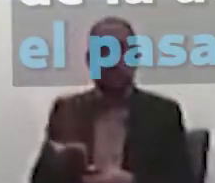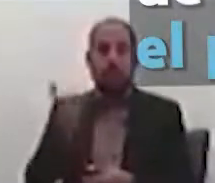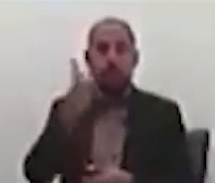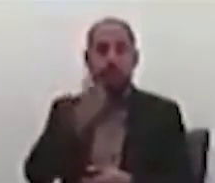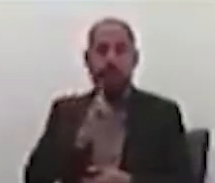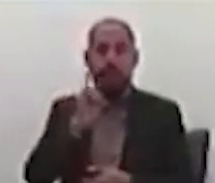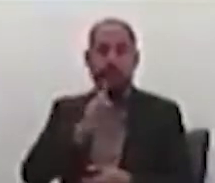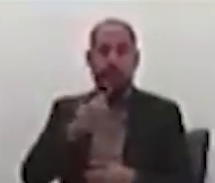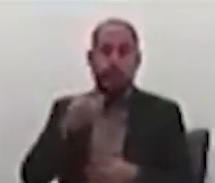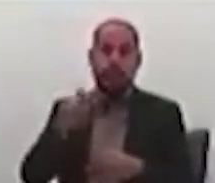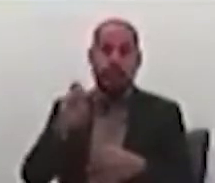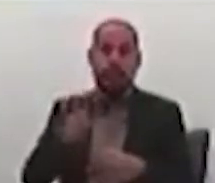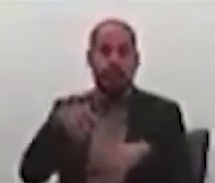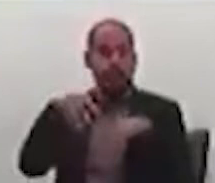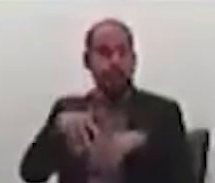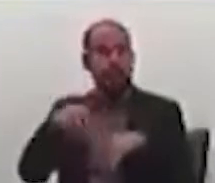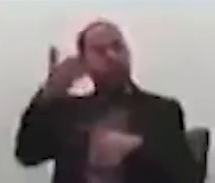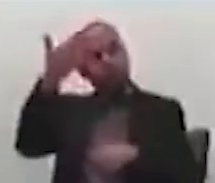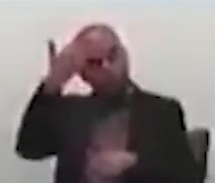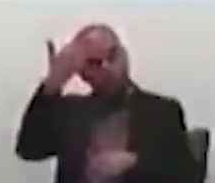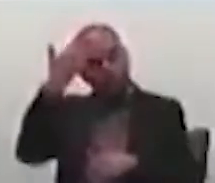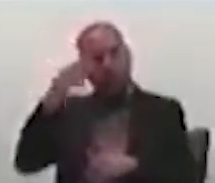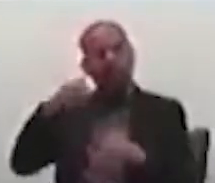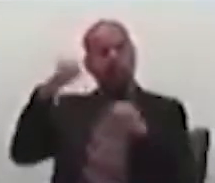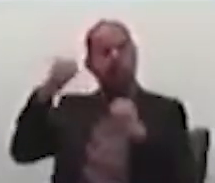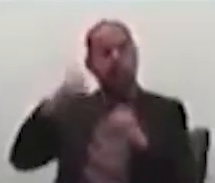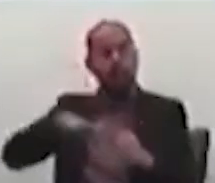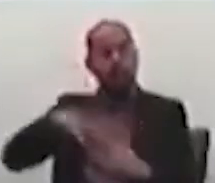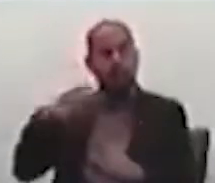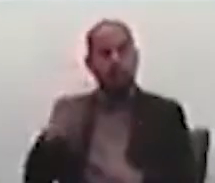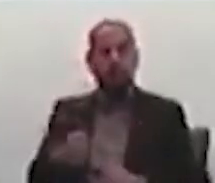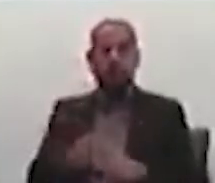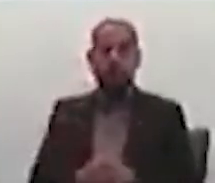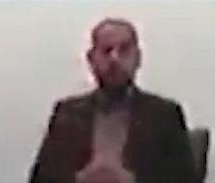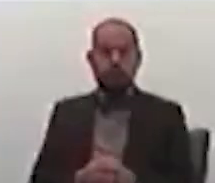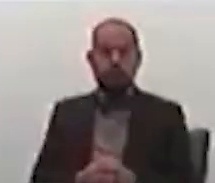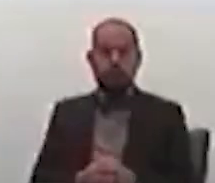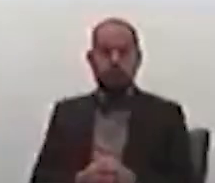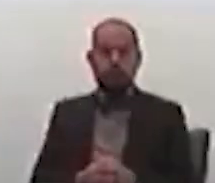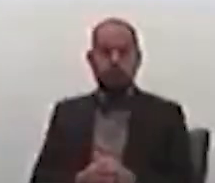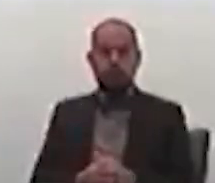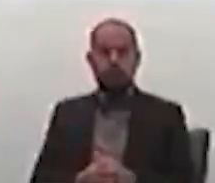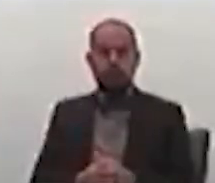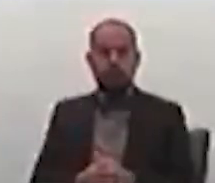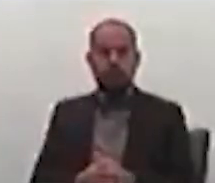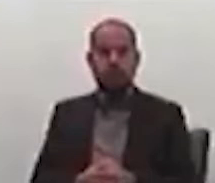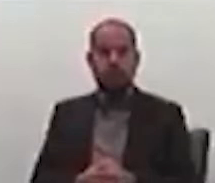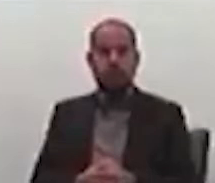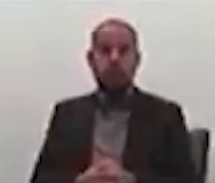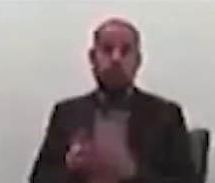de lucha. Que sé que si los papeles estuvieran invertidos, hubiera luchado por mí y por mi